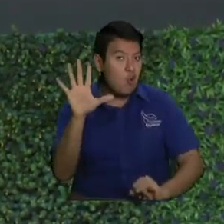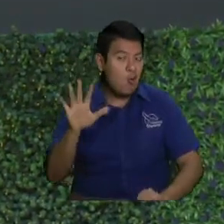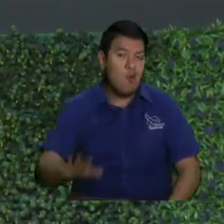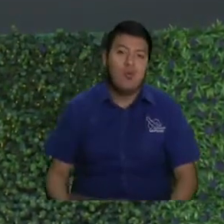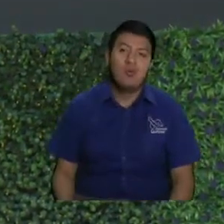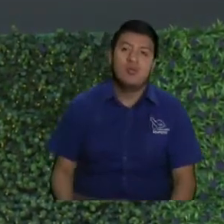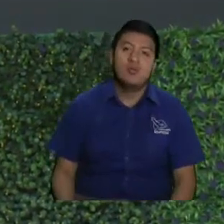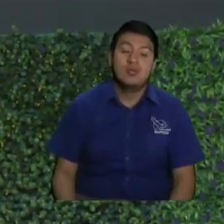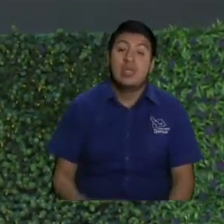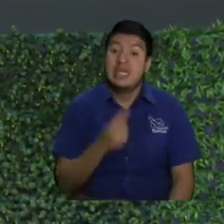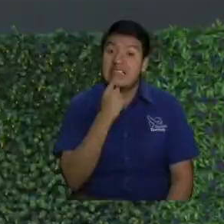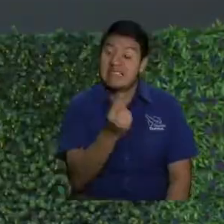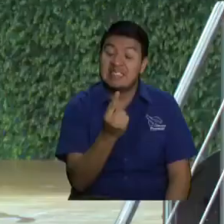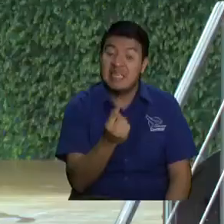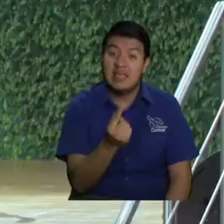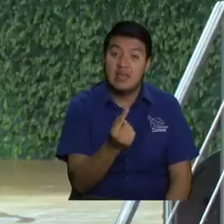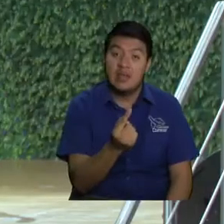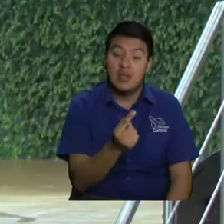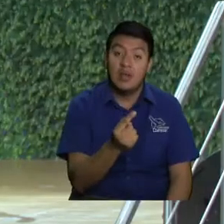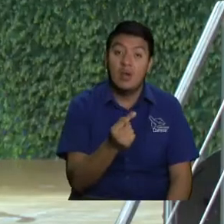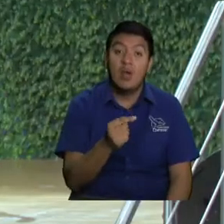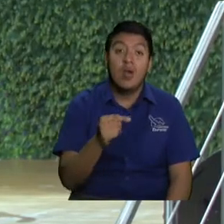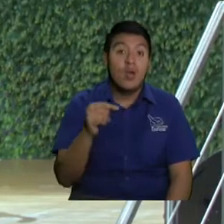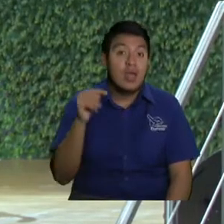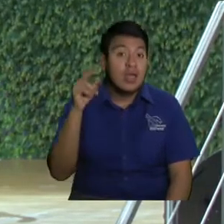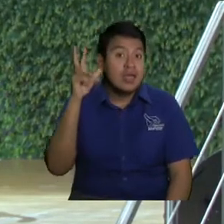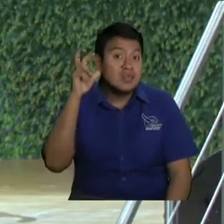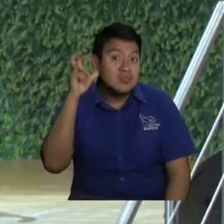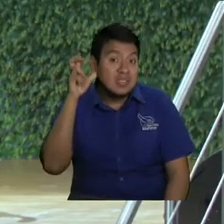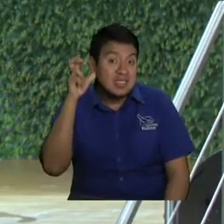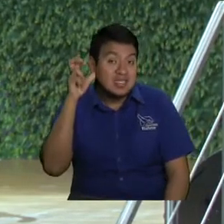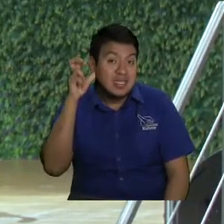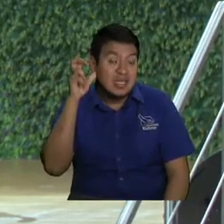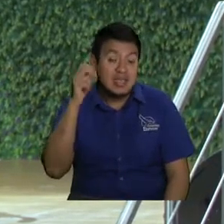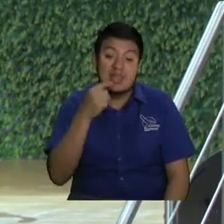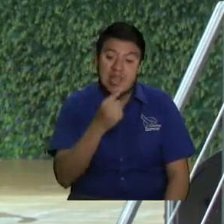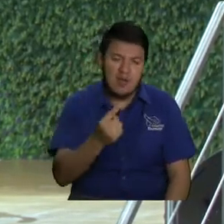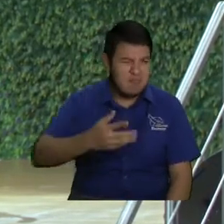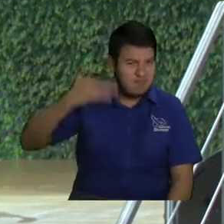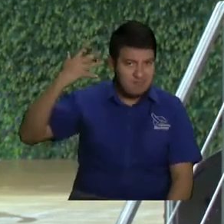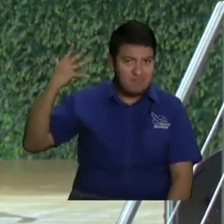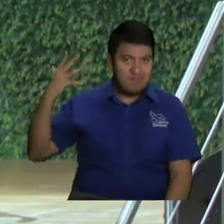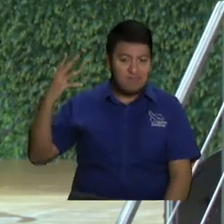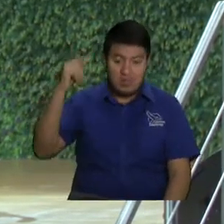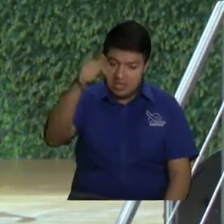Mateo capítulo 5 él dice: oísteis que fue dicho tal cosa,